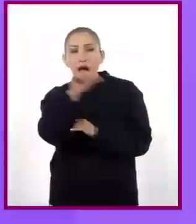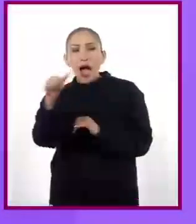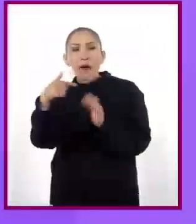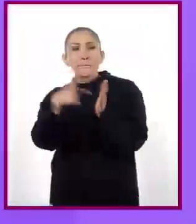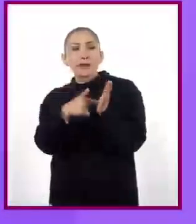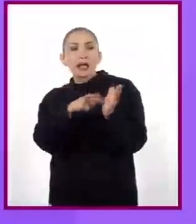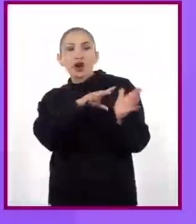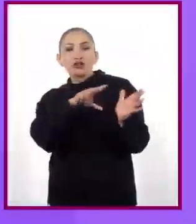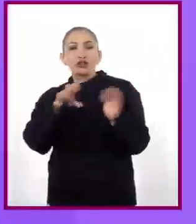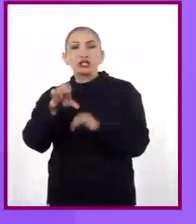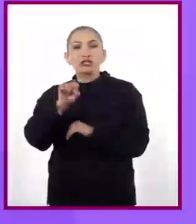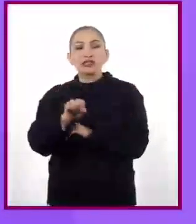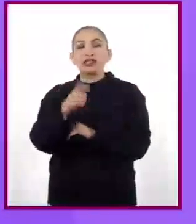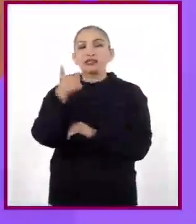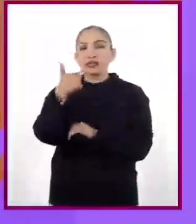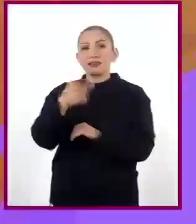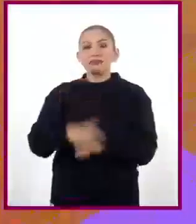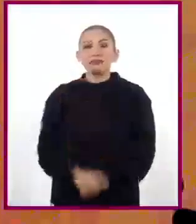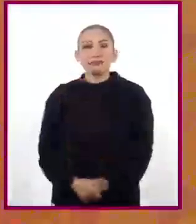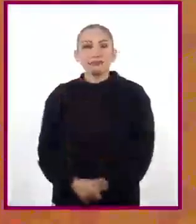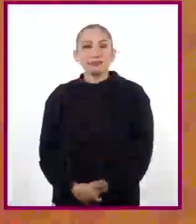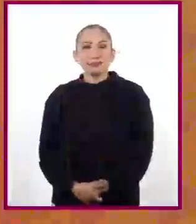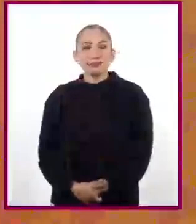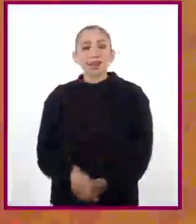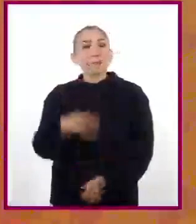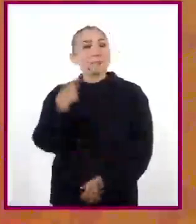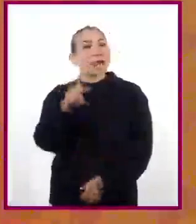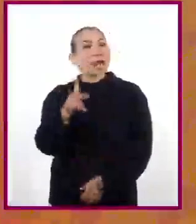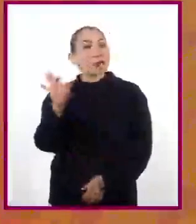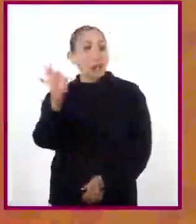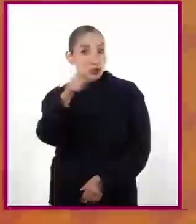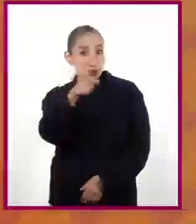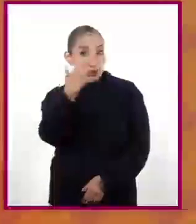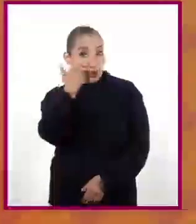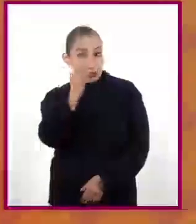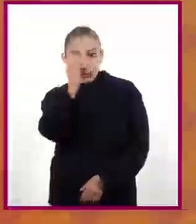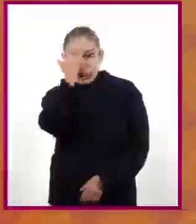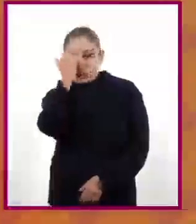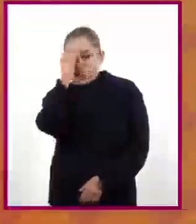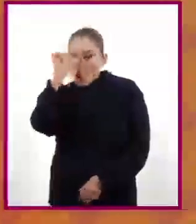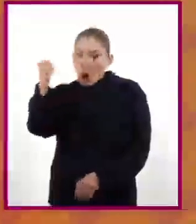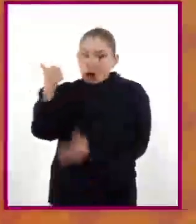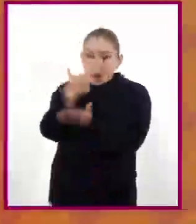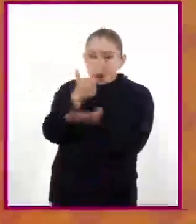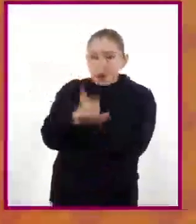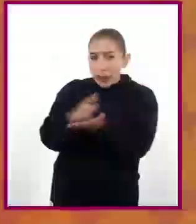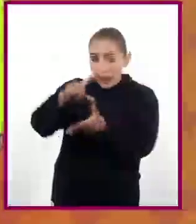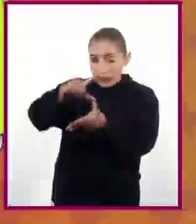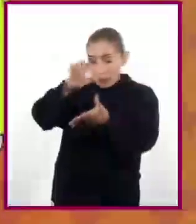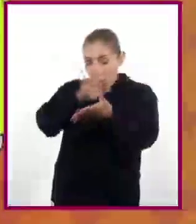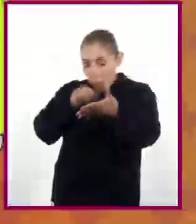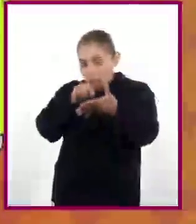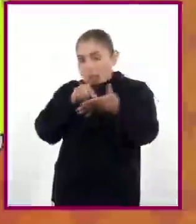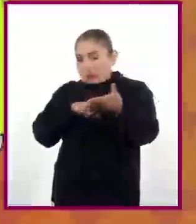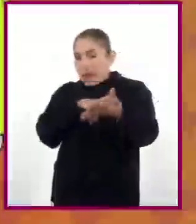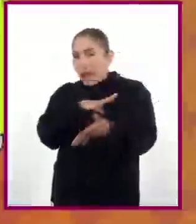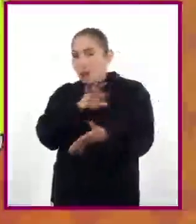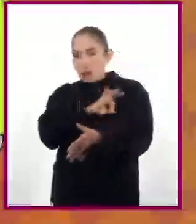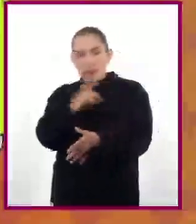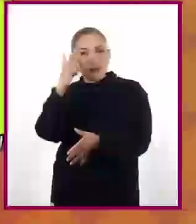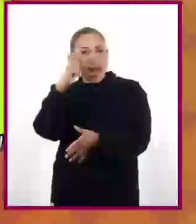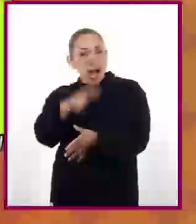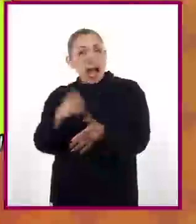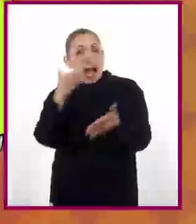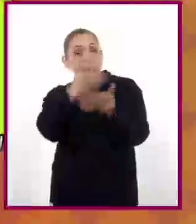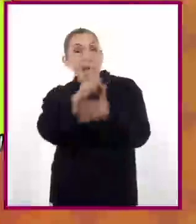y 1867. Pero si lo que quieres es conocer otras ciudades de Latinoamérica, puedes